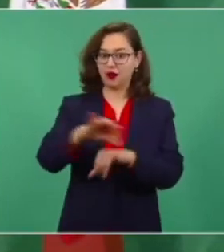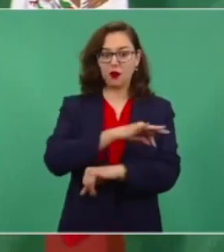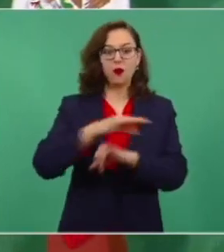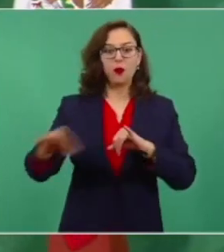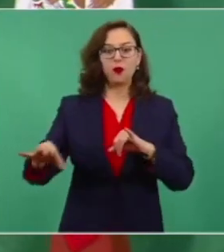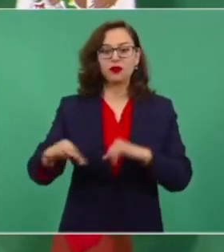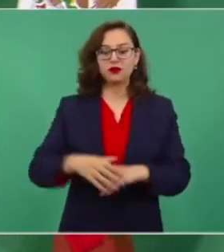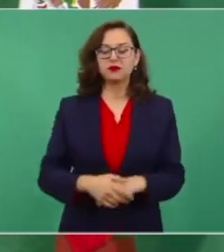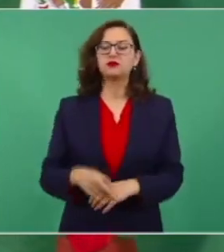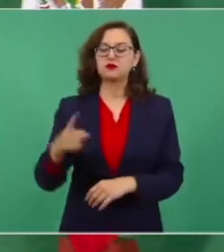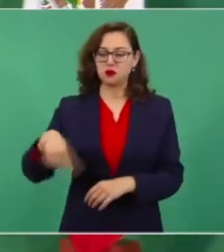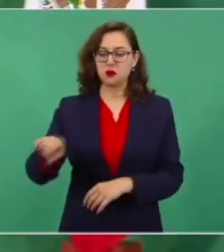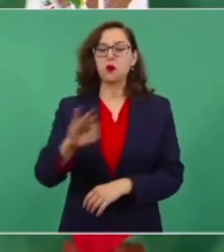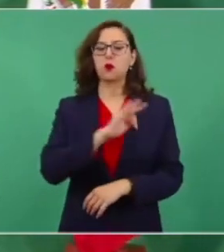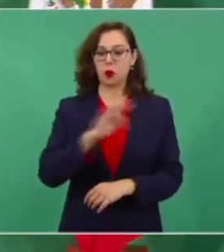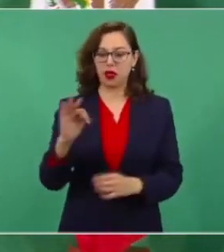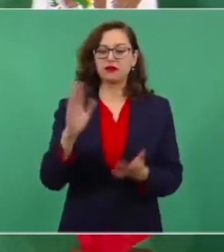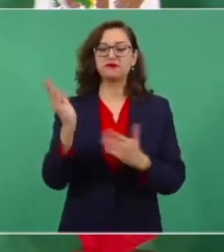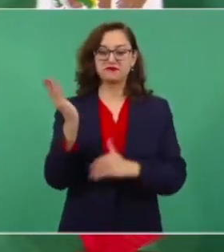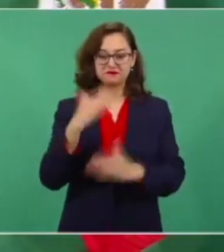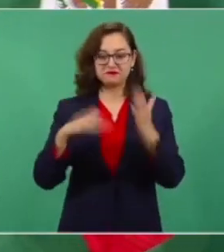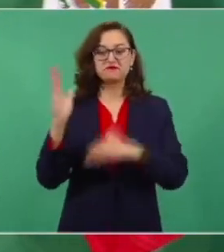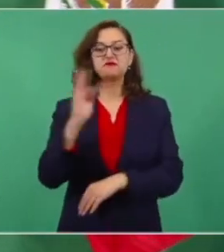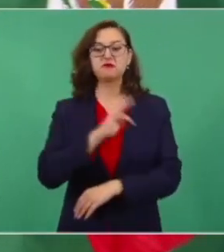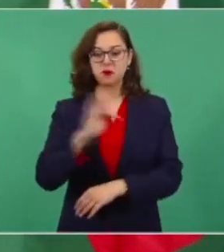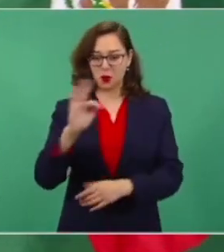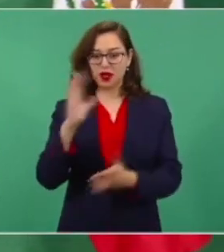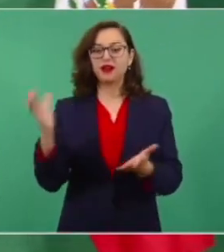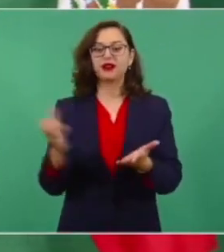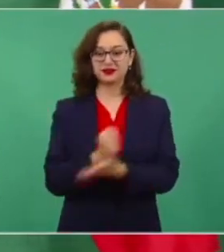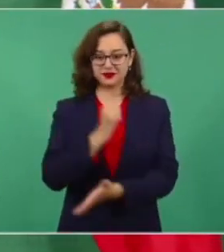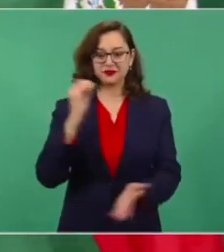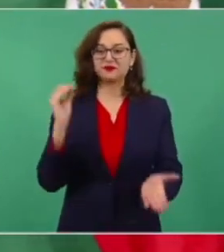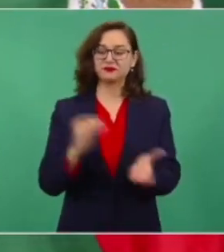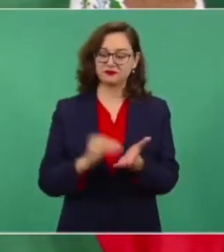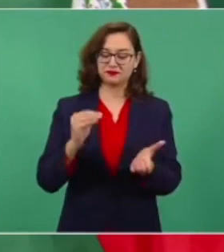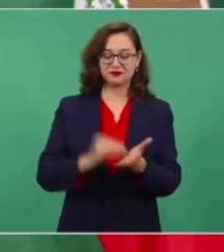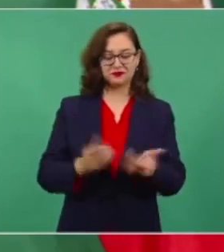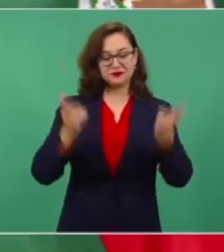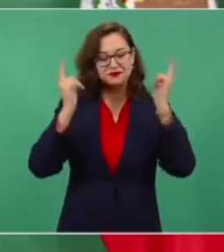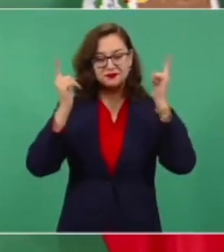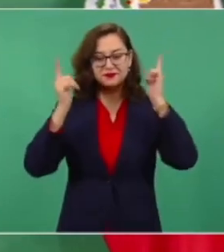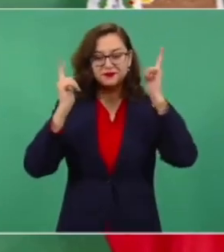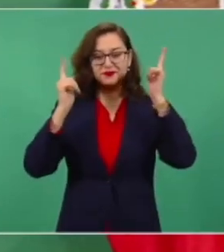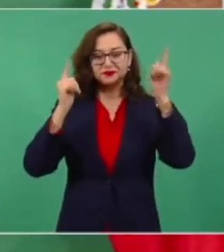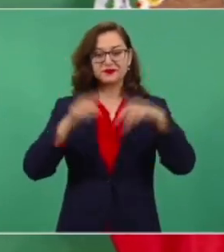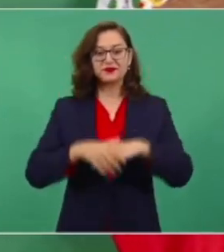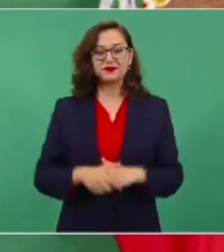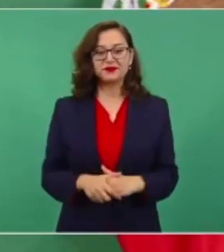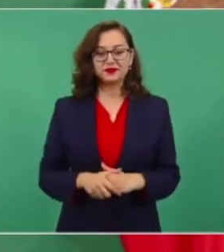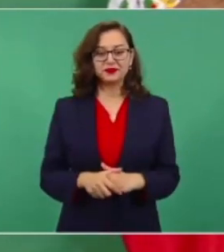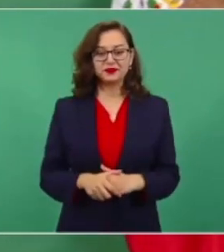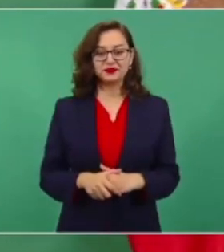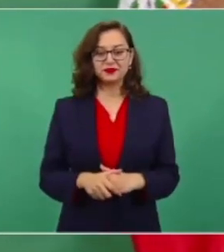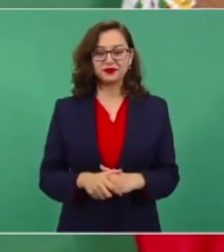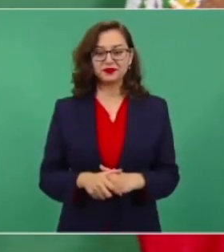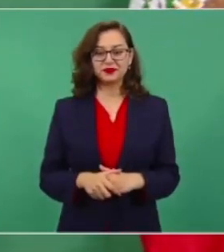Entonces tienen posibilidad todavía de salir adelante. Y